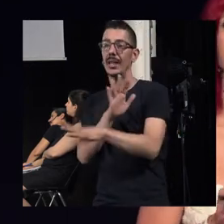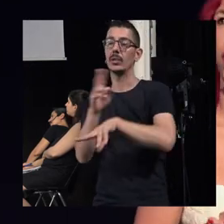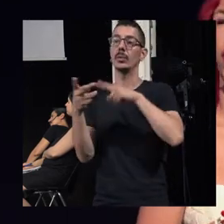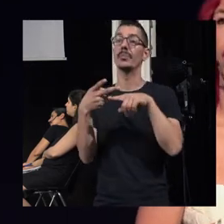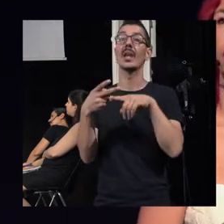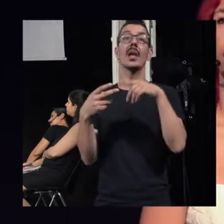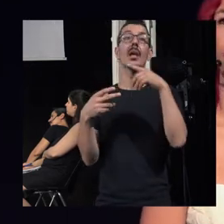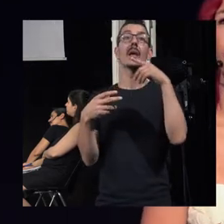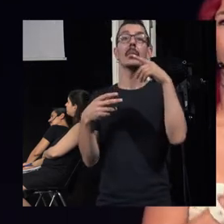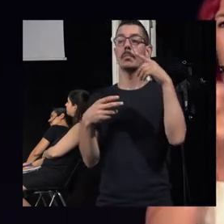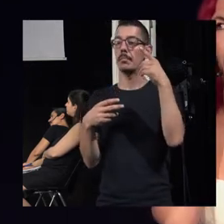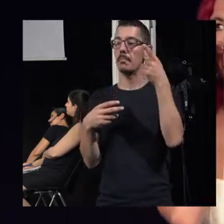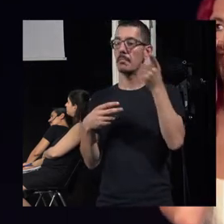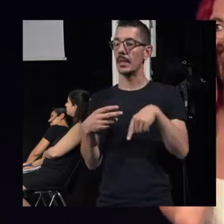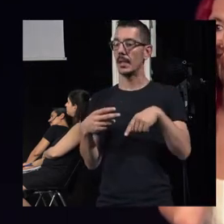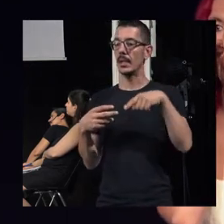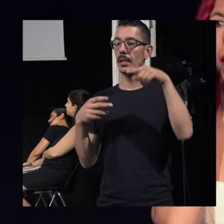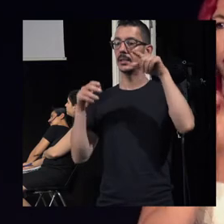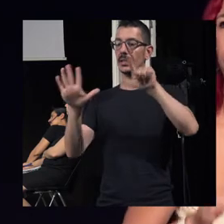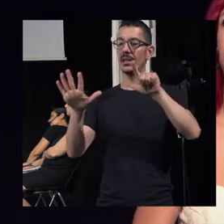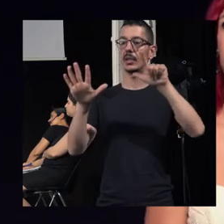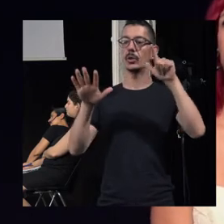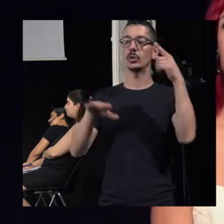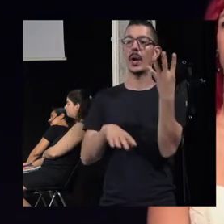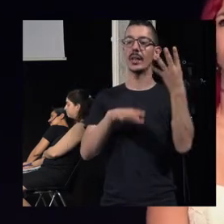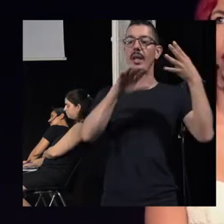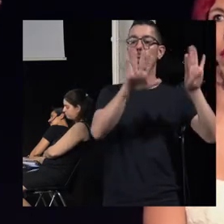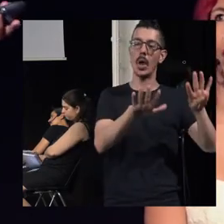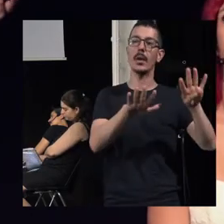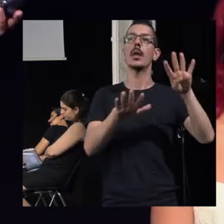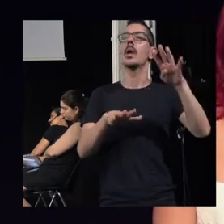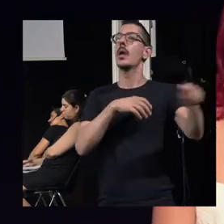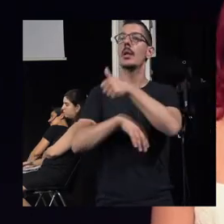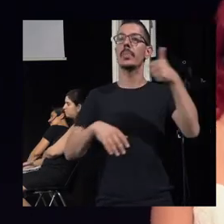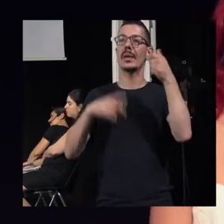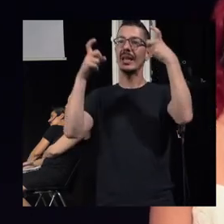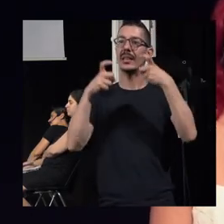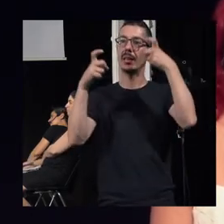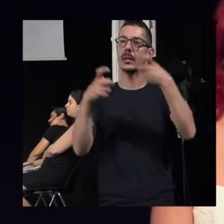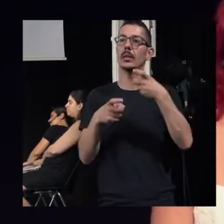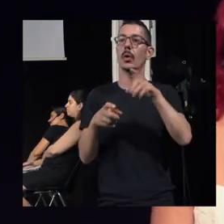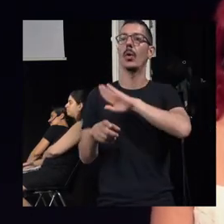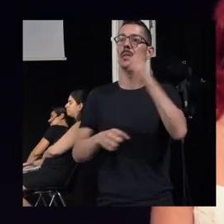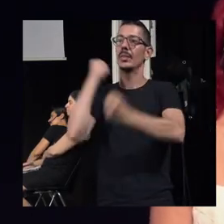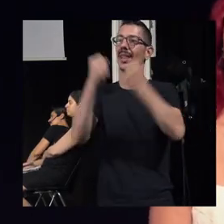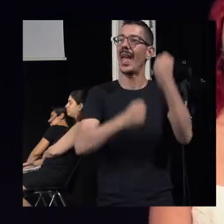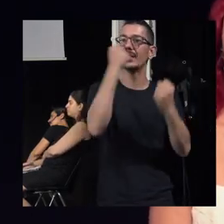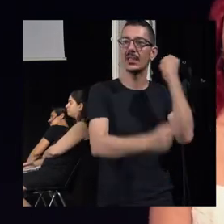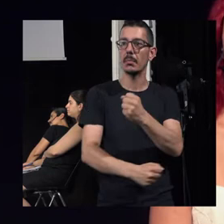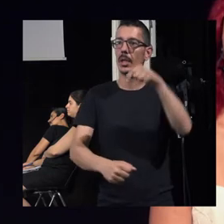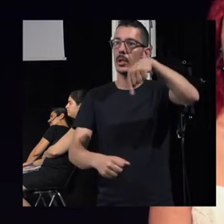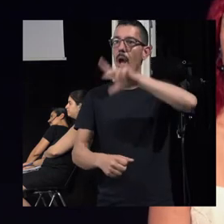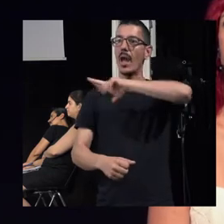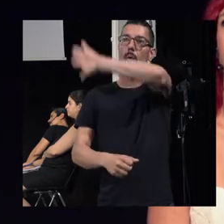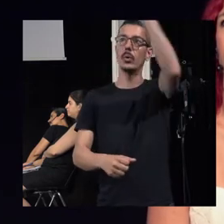1749 vivimos el primer intento de exterminio en Europa, tenemos ese cuestionable honor. El